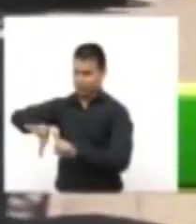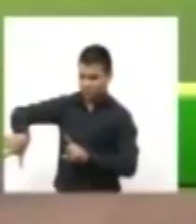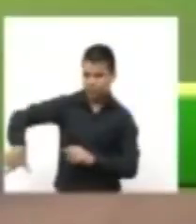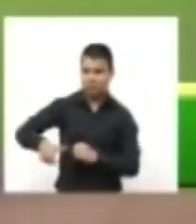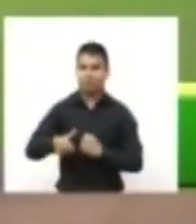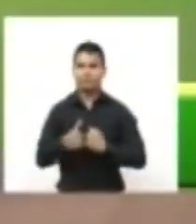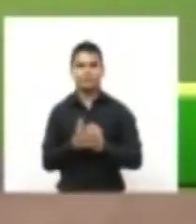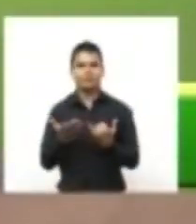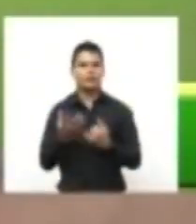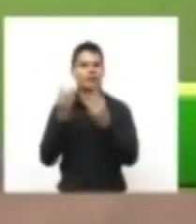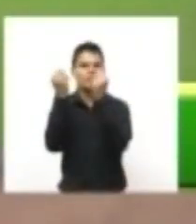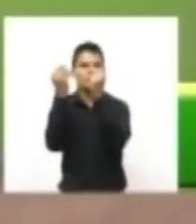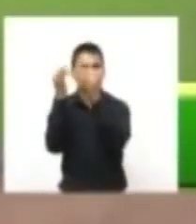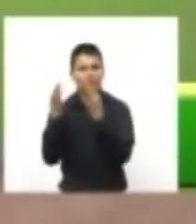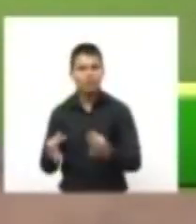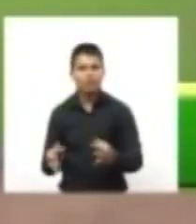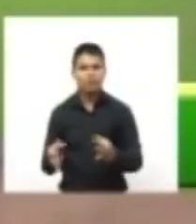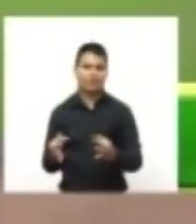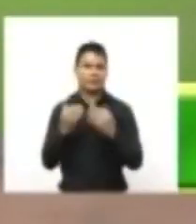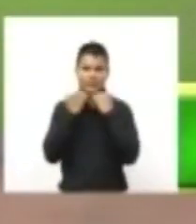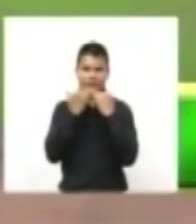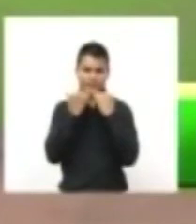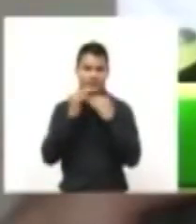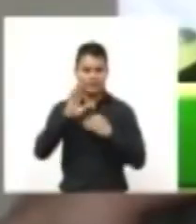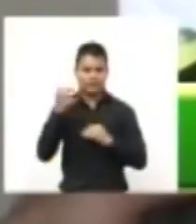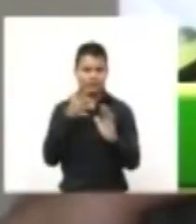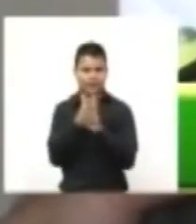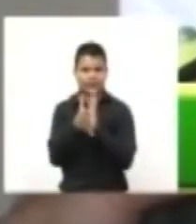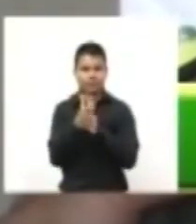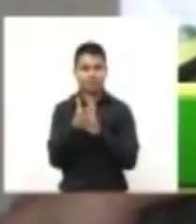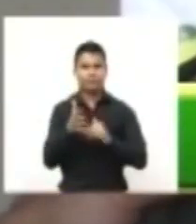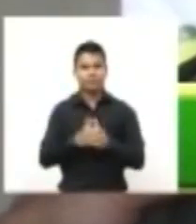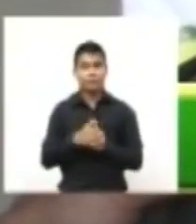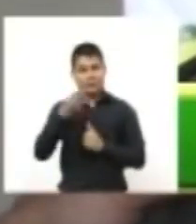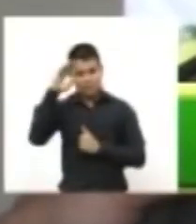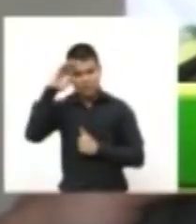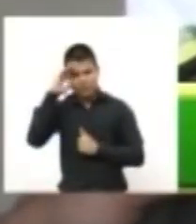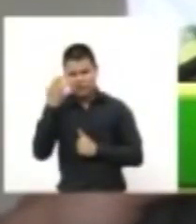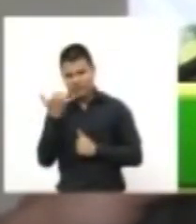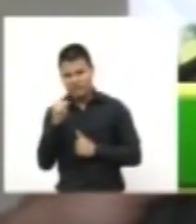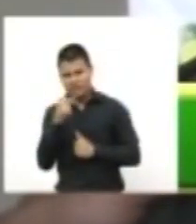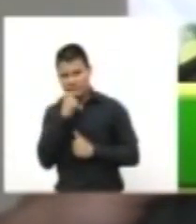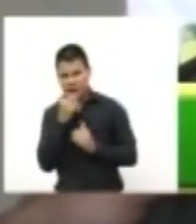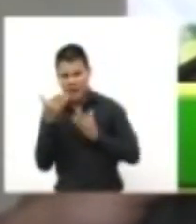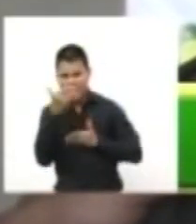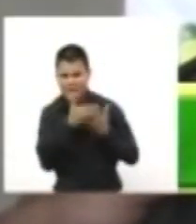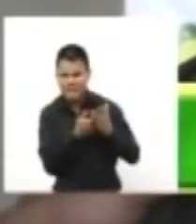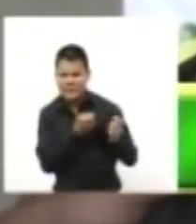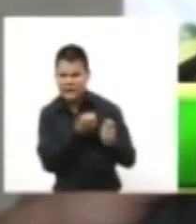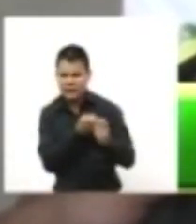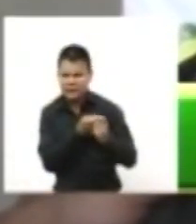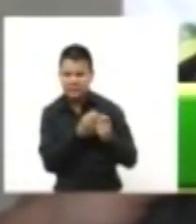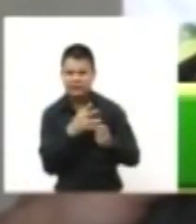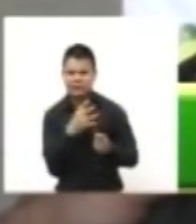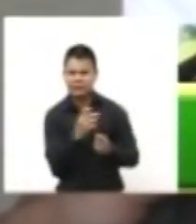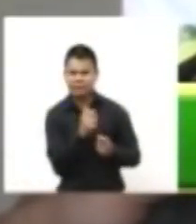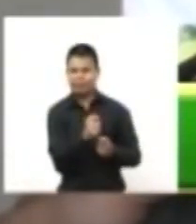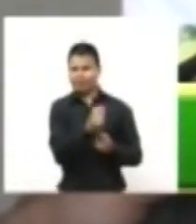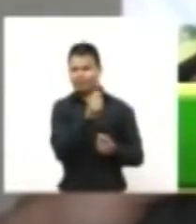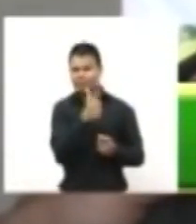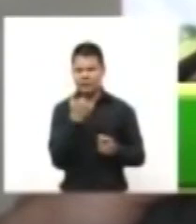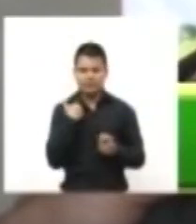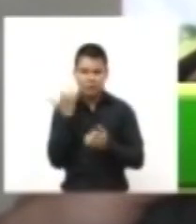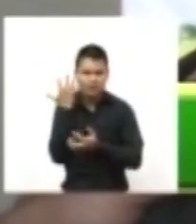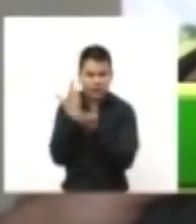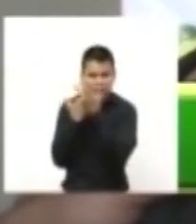desconoce. Las autoridades ya tienen pista de los asaltantes. En este momento ya tenemos unos indicios serios y unas